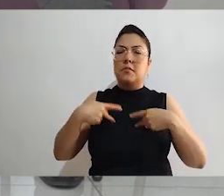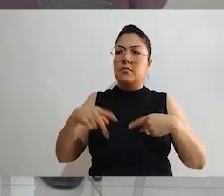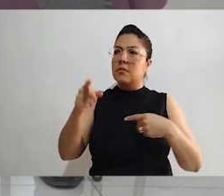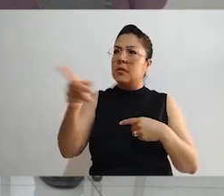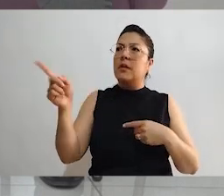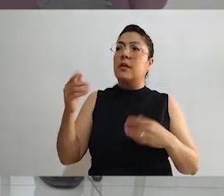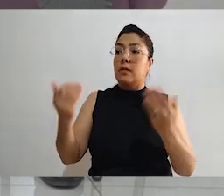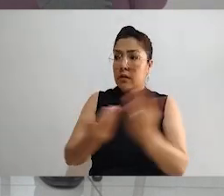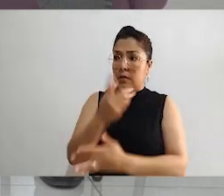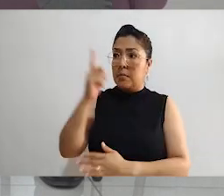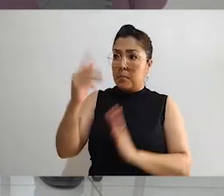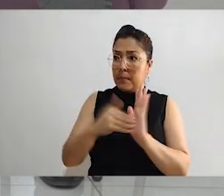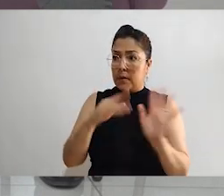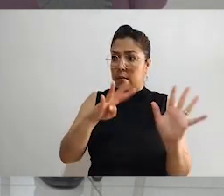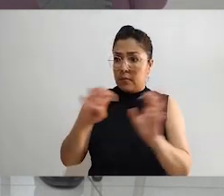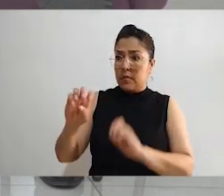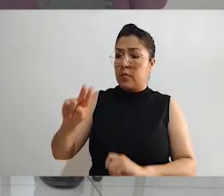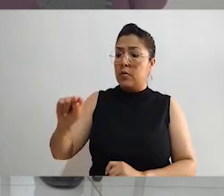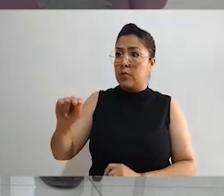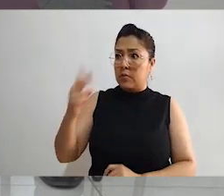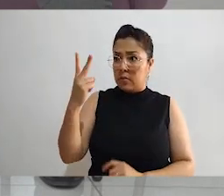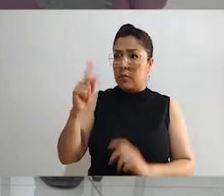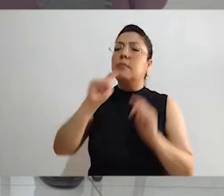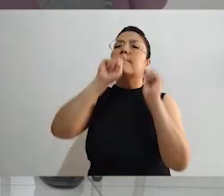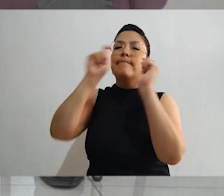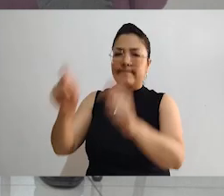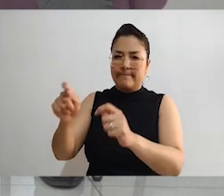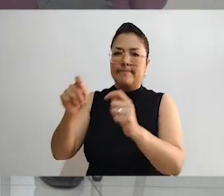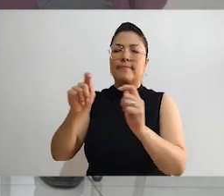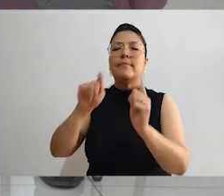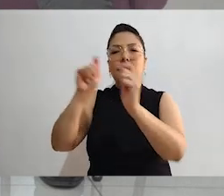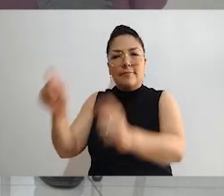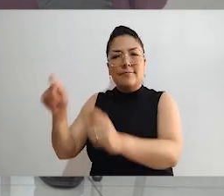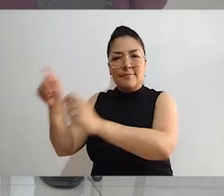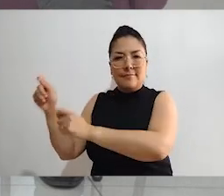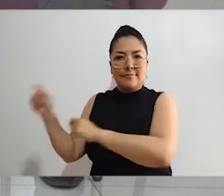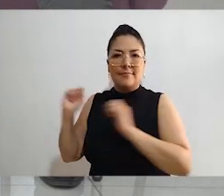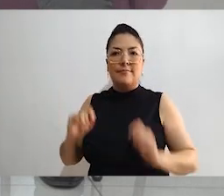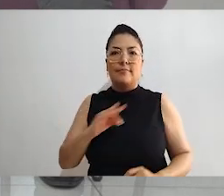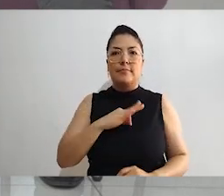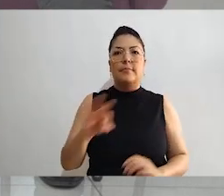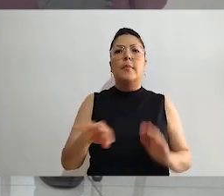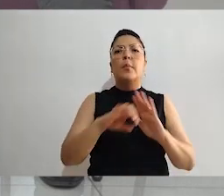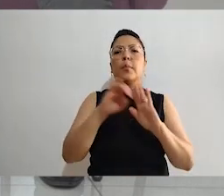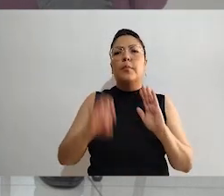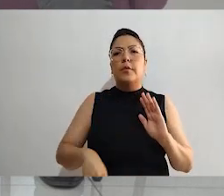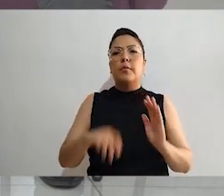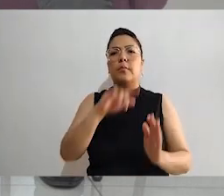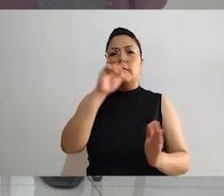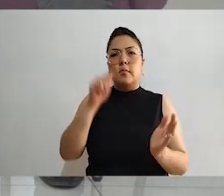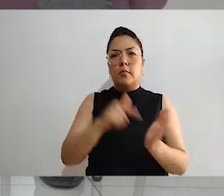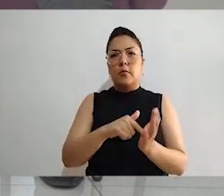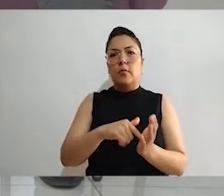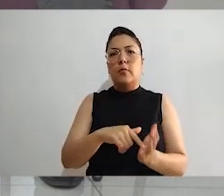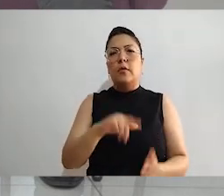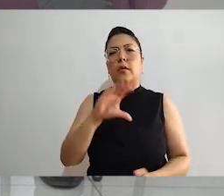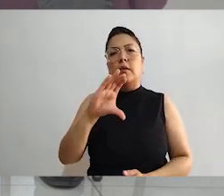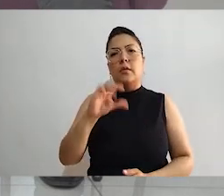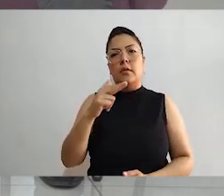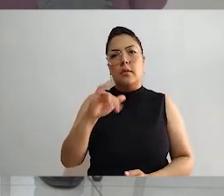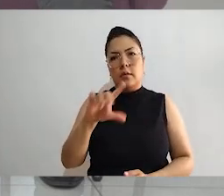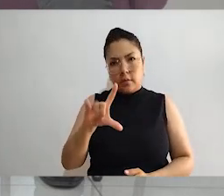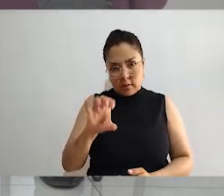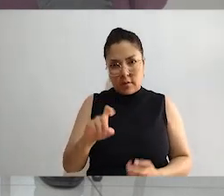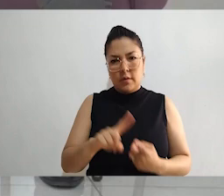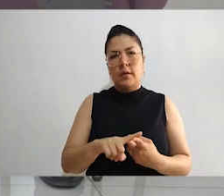falta mucho para que esto suceda en México? Por ejemplo, en Chile, el presidente es menor de 40